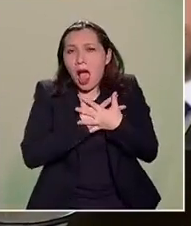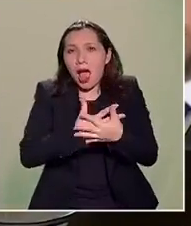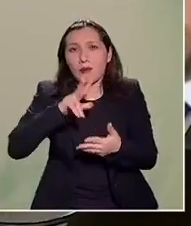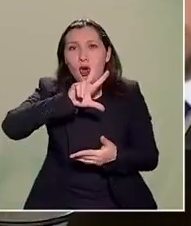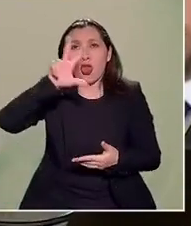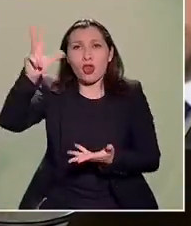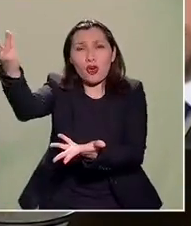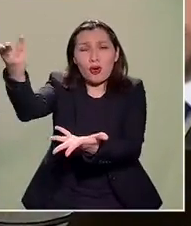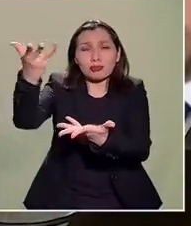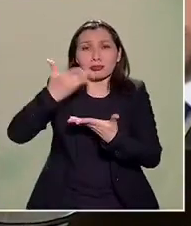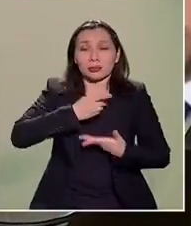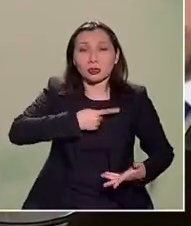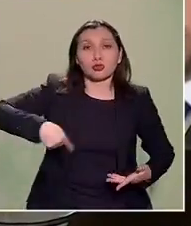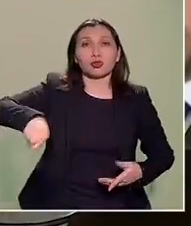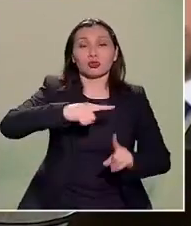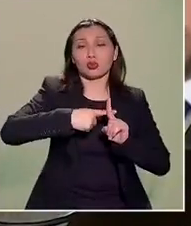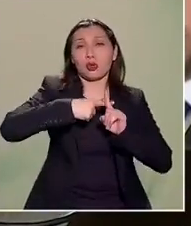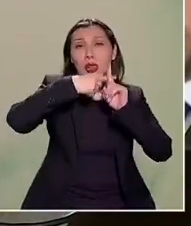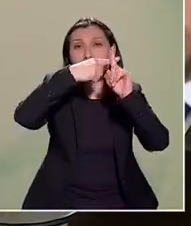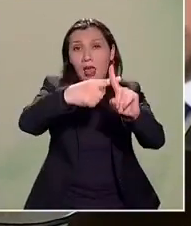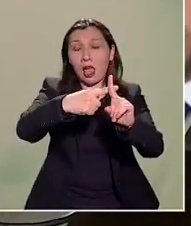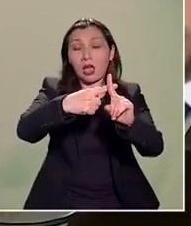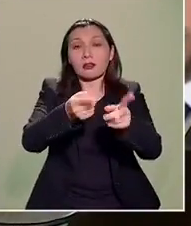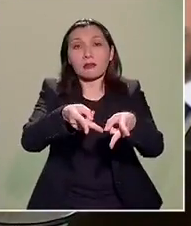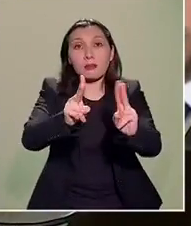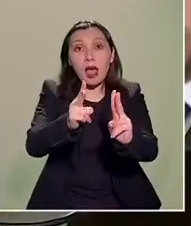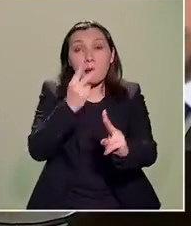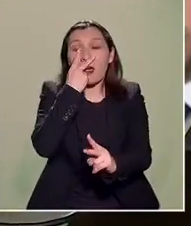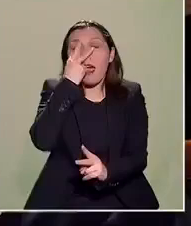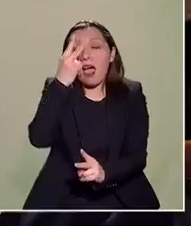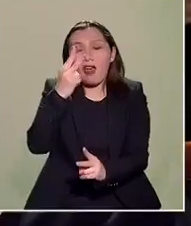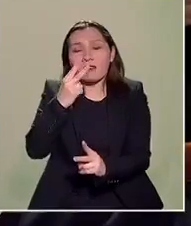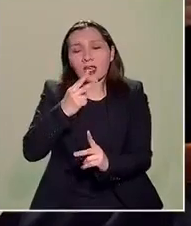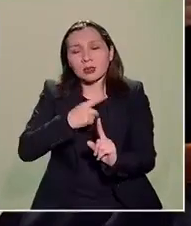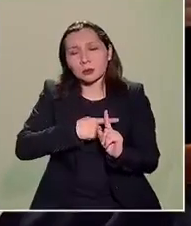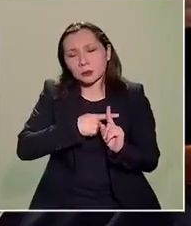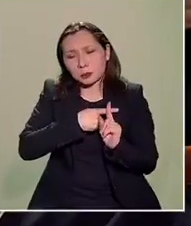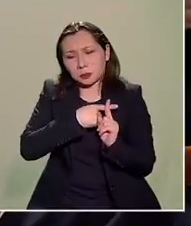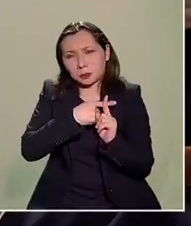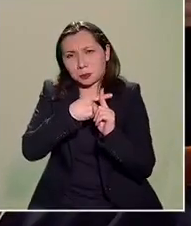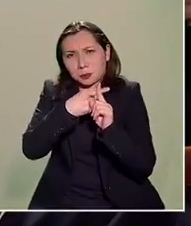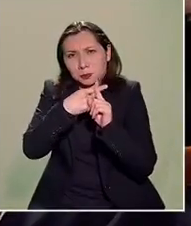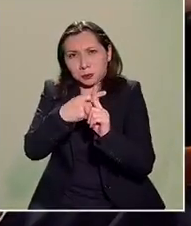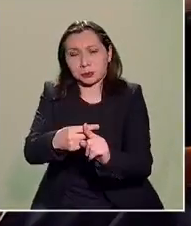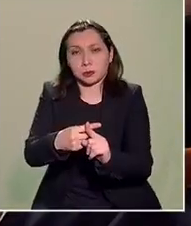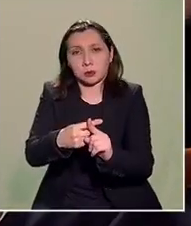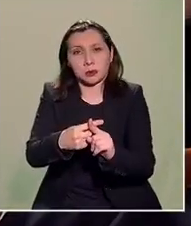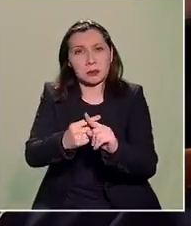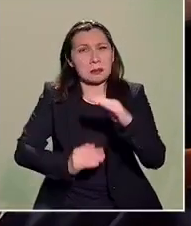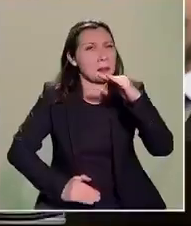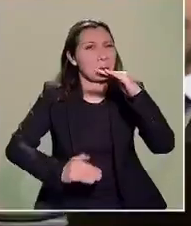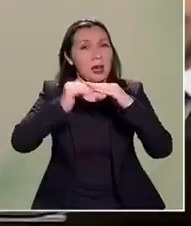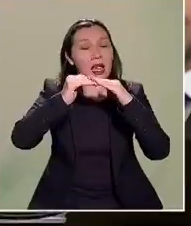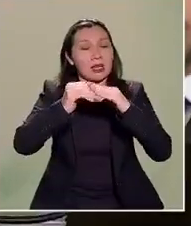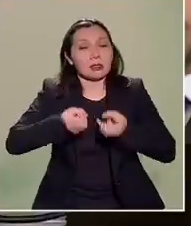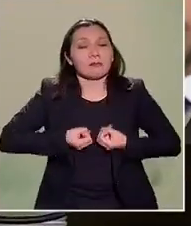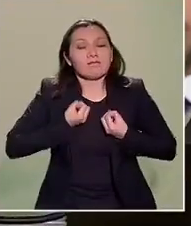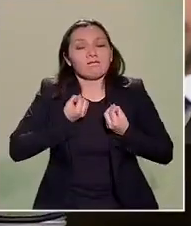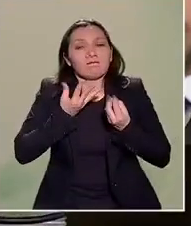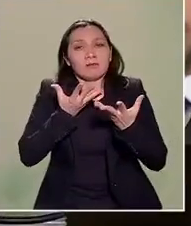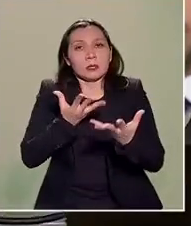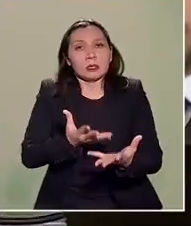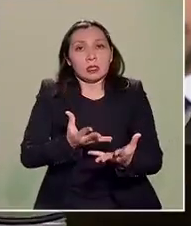dios por nosotros el calvario que nos permite ver el sacrificio en su forma máxima l'express la